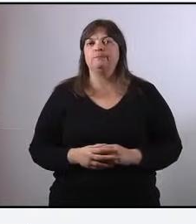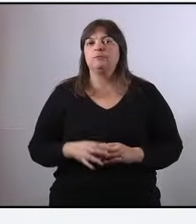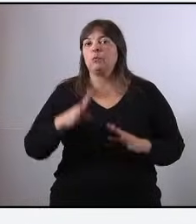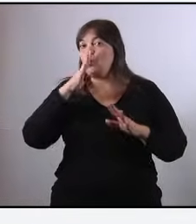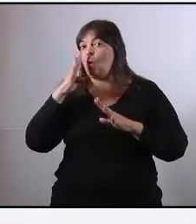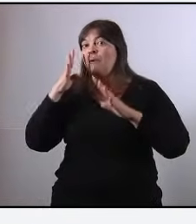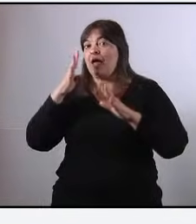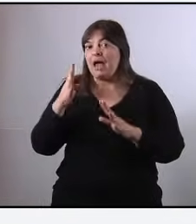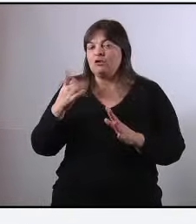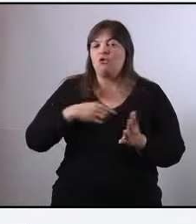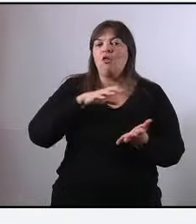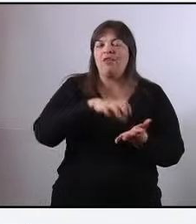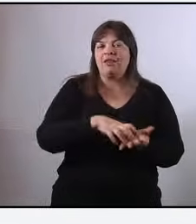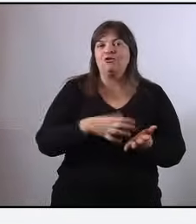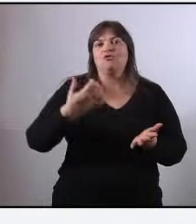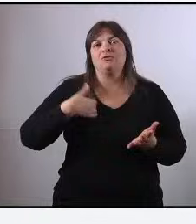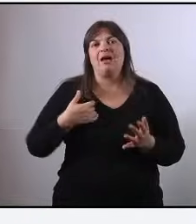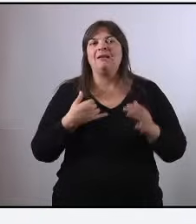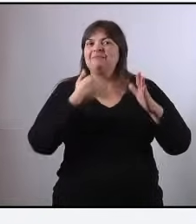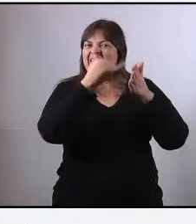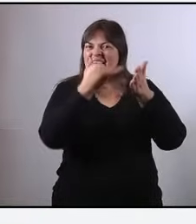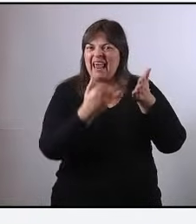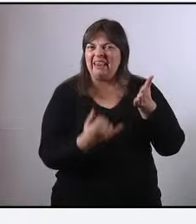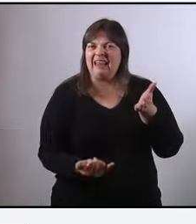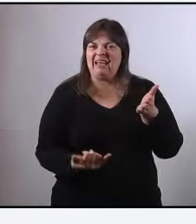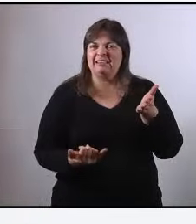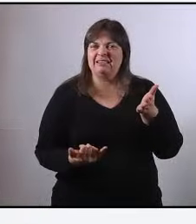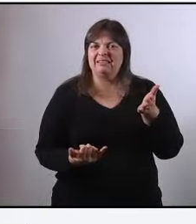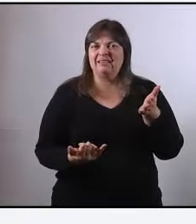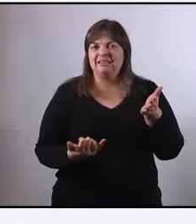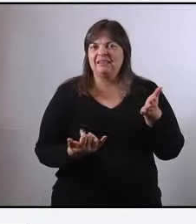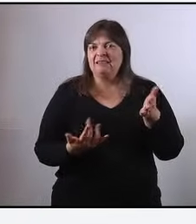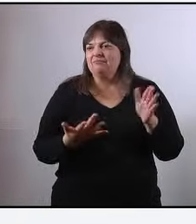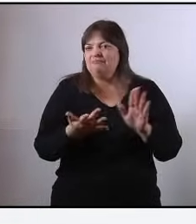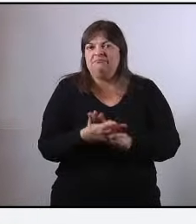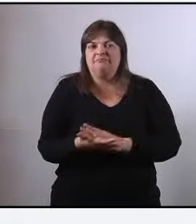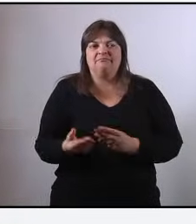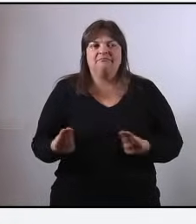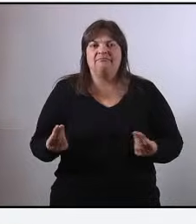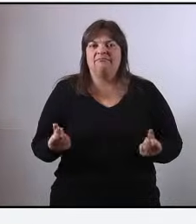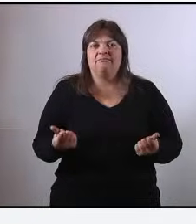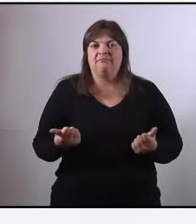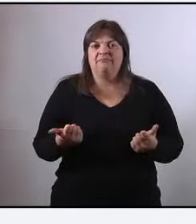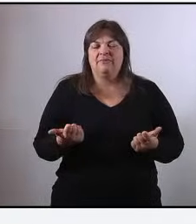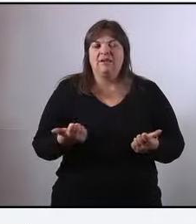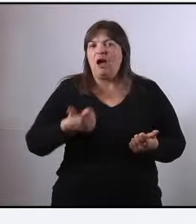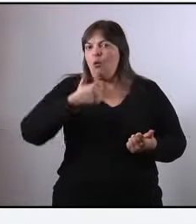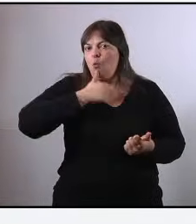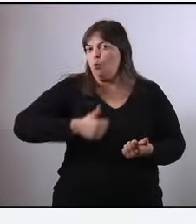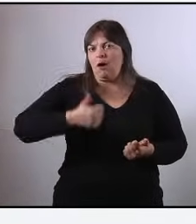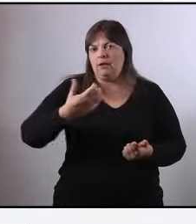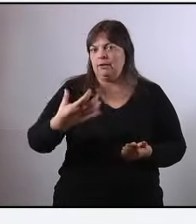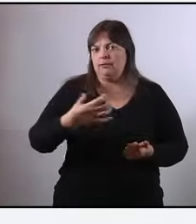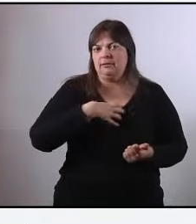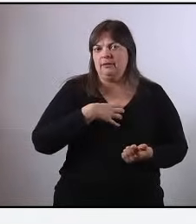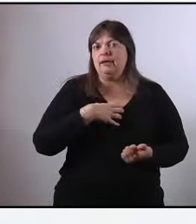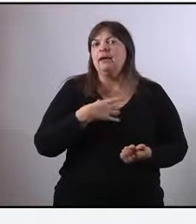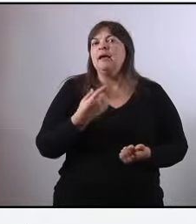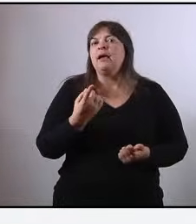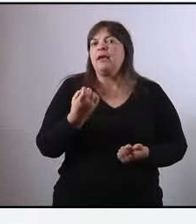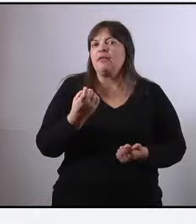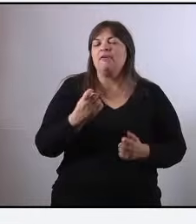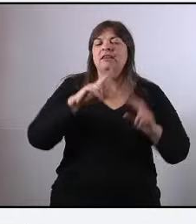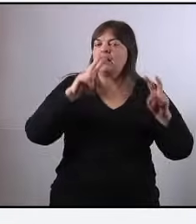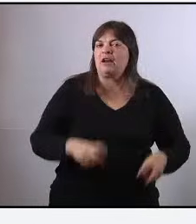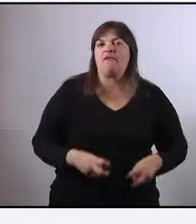años este centro tenía unas grietas que eran, por supuesto, absolutamente insostenibles, que era necesario acometer